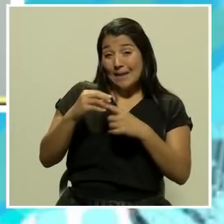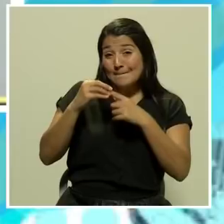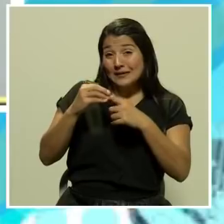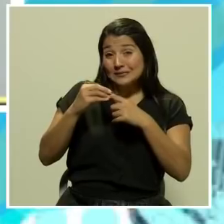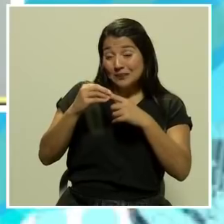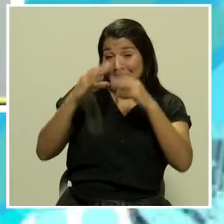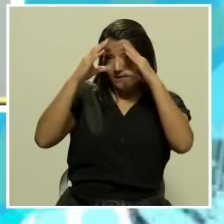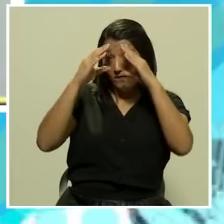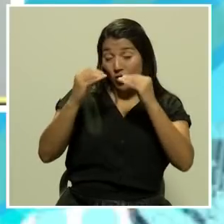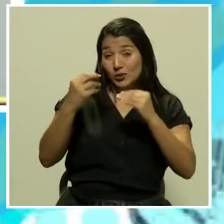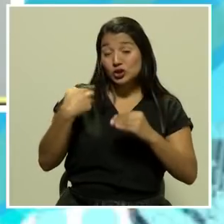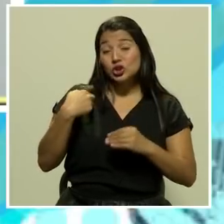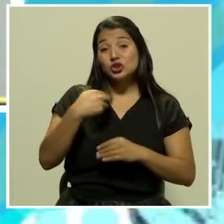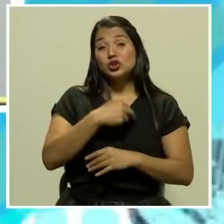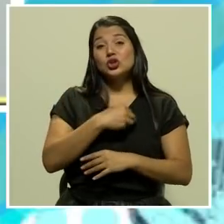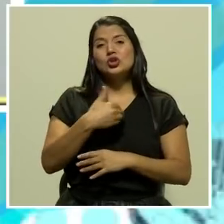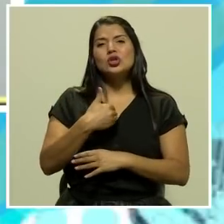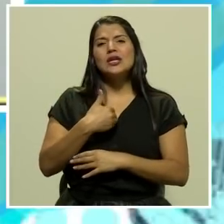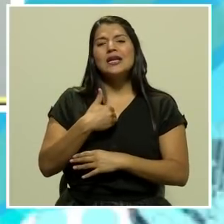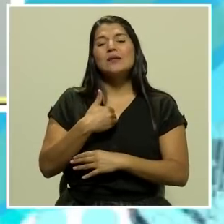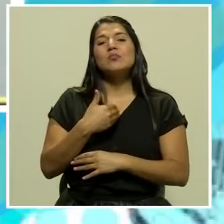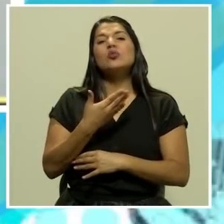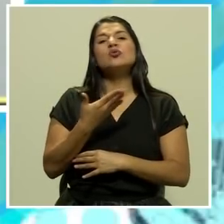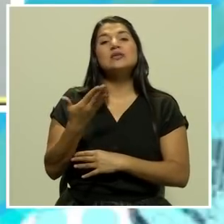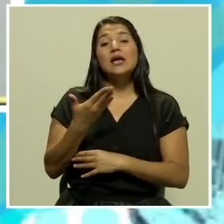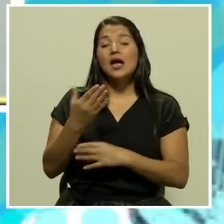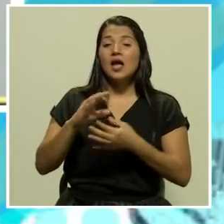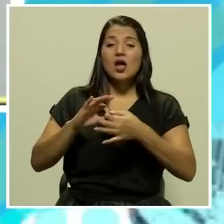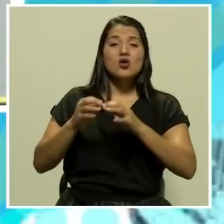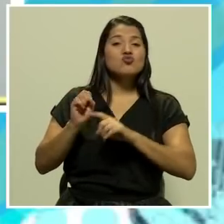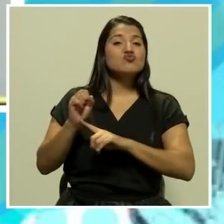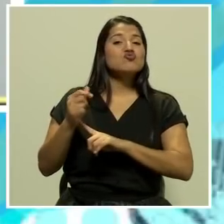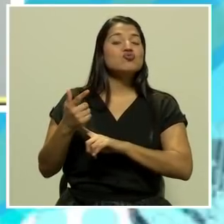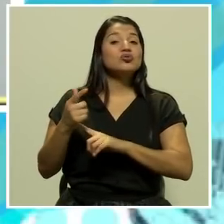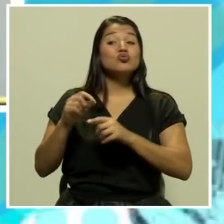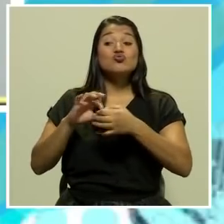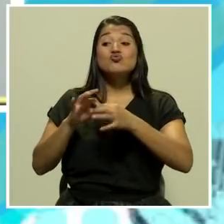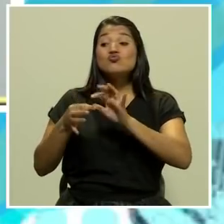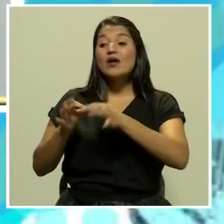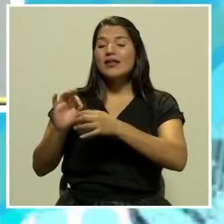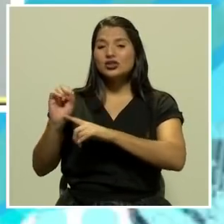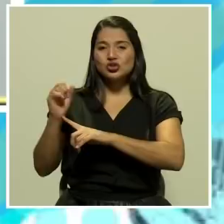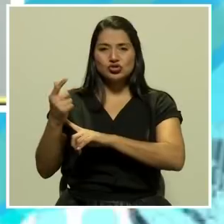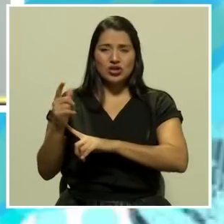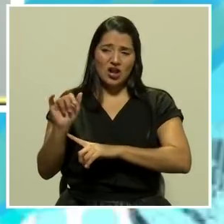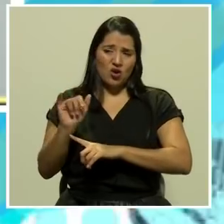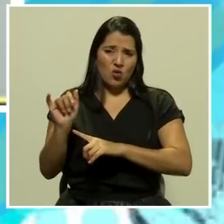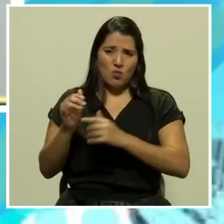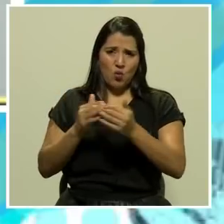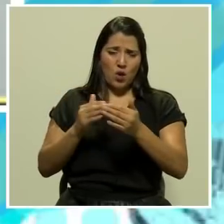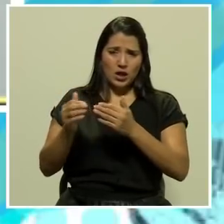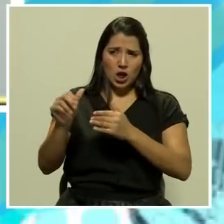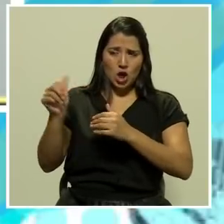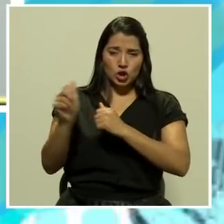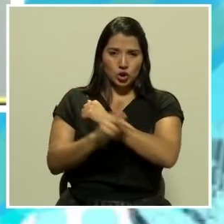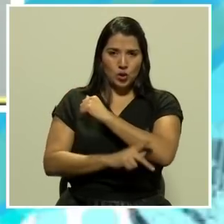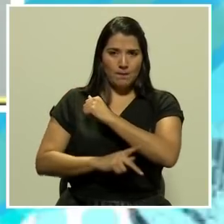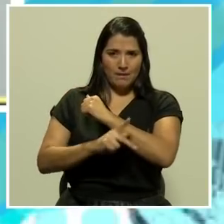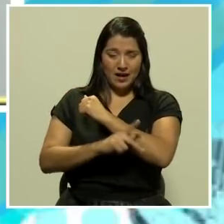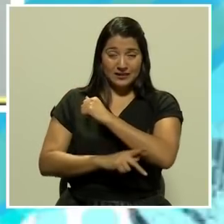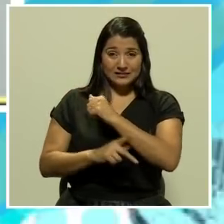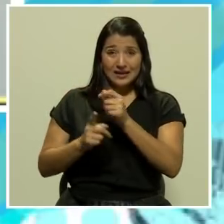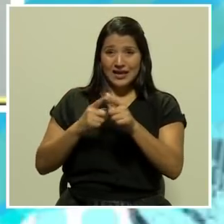nosotros tenemos son las redes sociales, como en todo el mundo, y vemos por todos lados los fallecidos, por ejemplo, cuando los